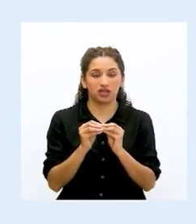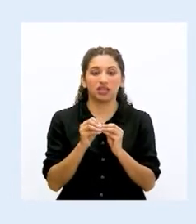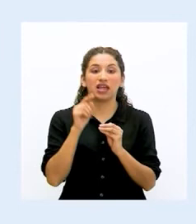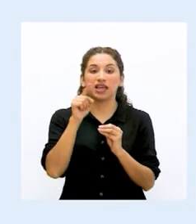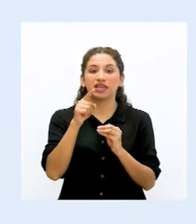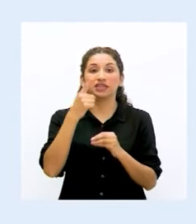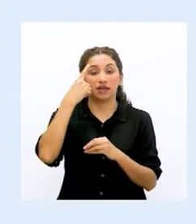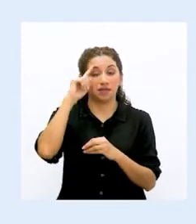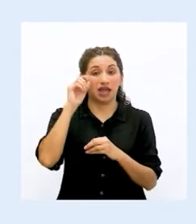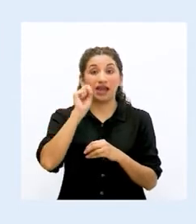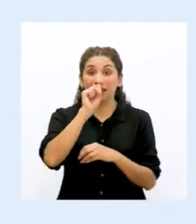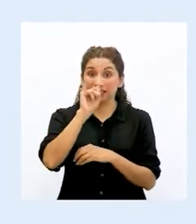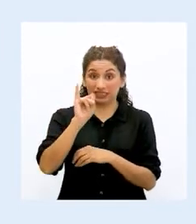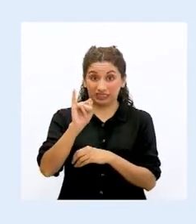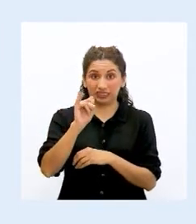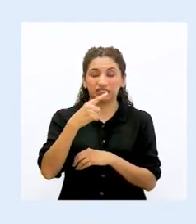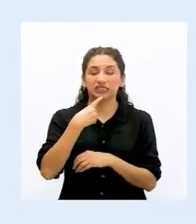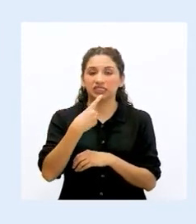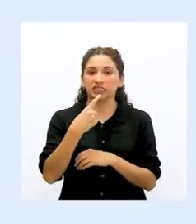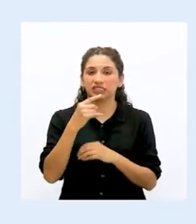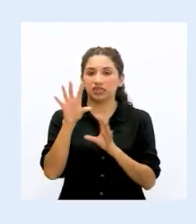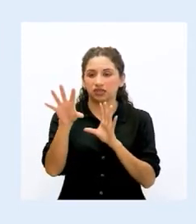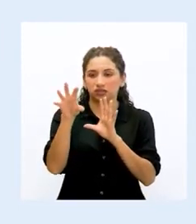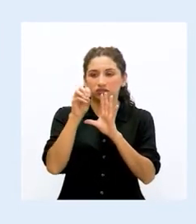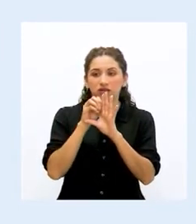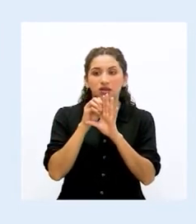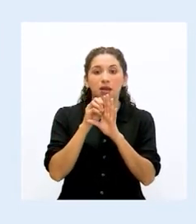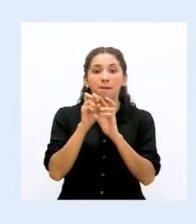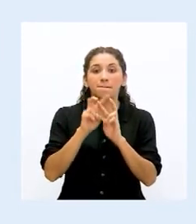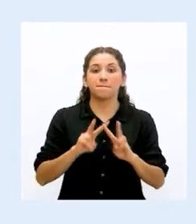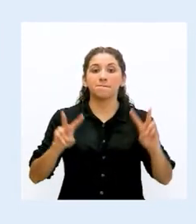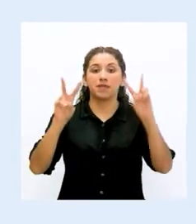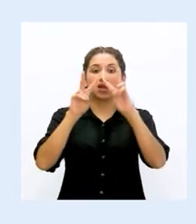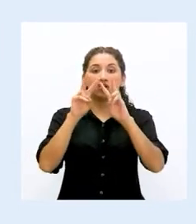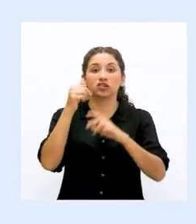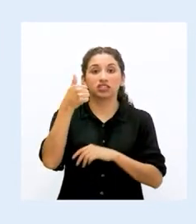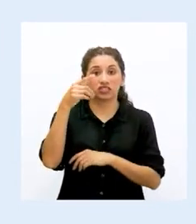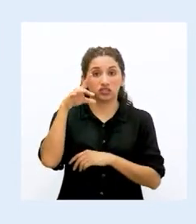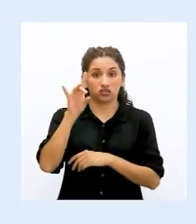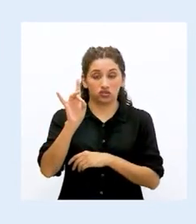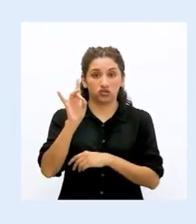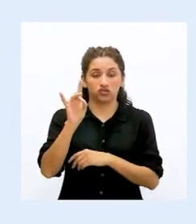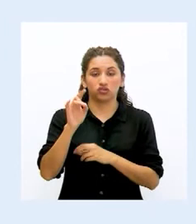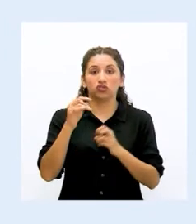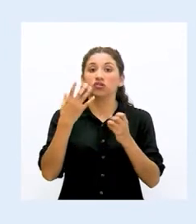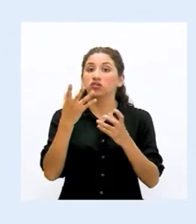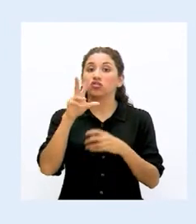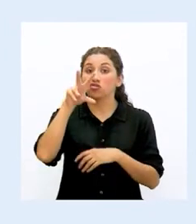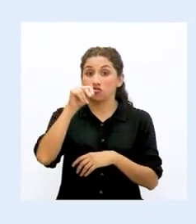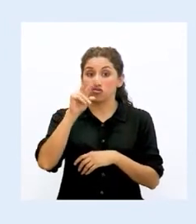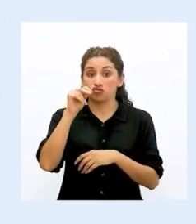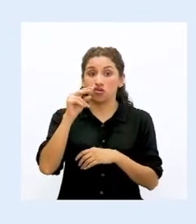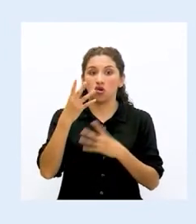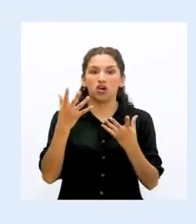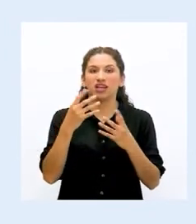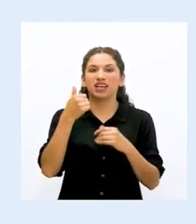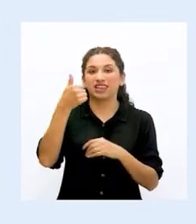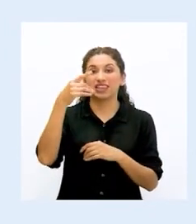la opción sí, tomaríamos el valor de 18. Y en la frecuencia acumulada, la opción no es la suma de